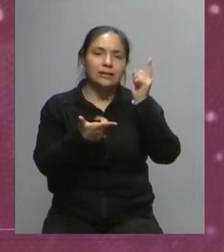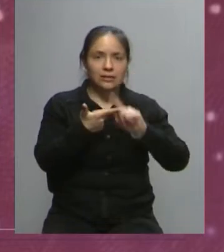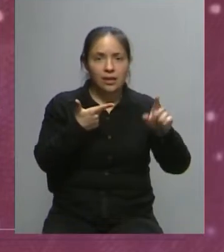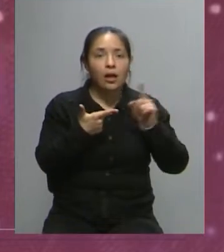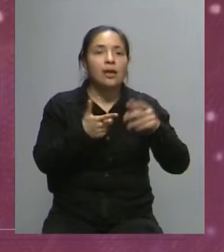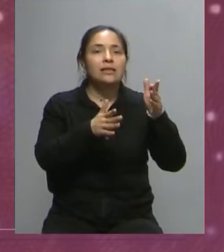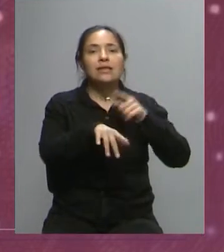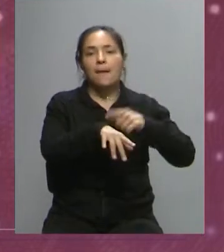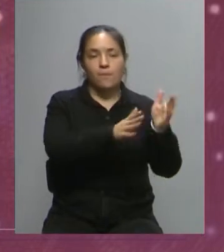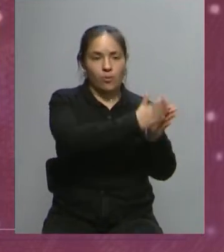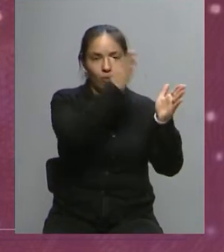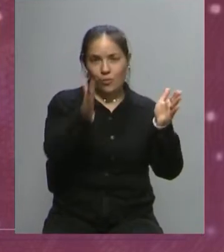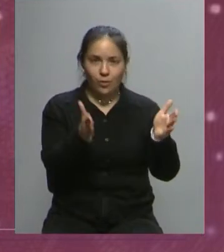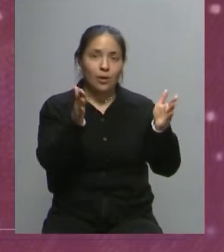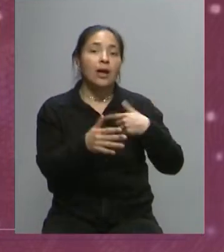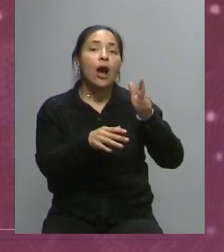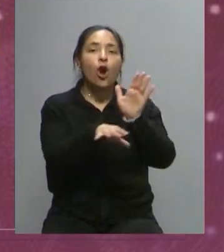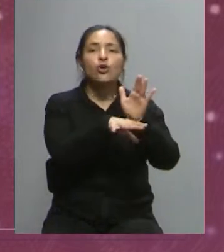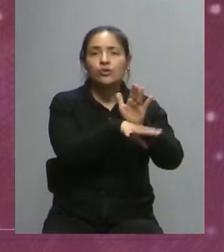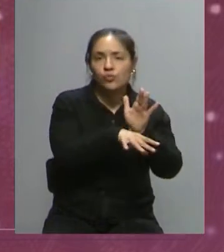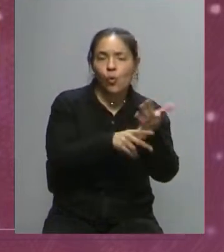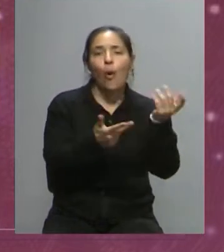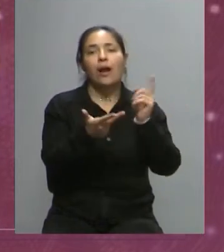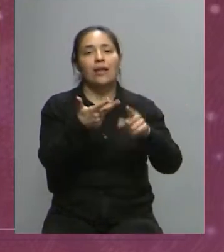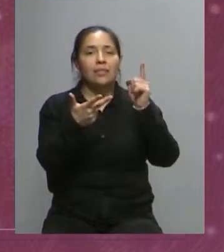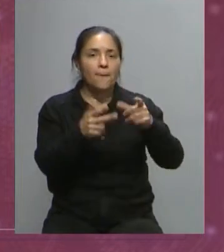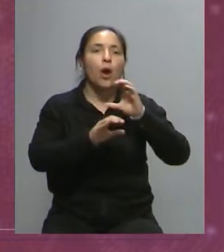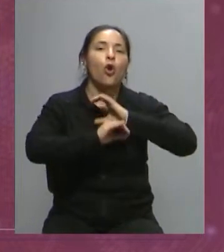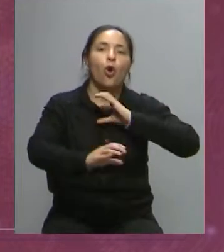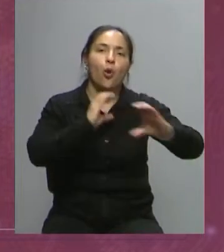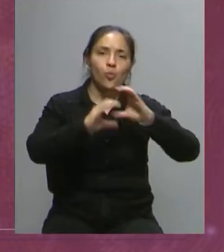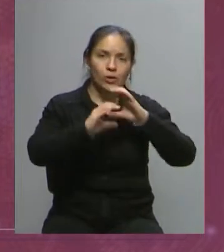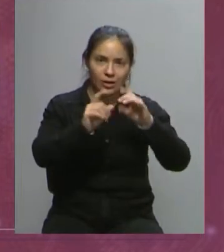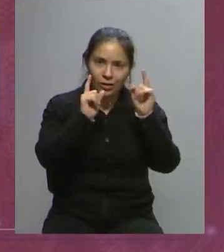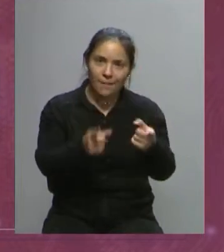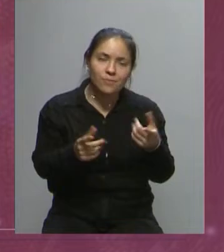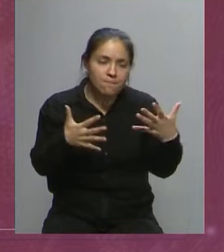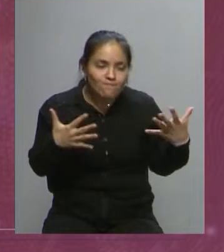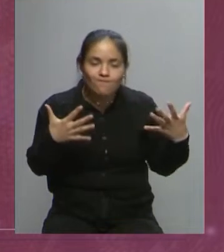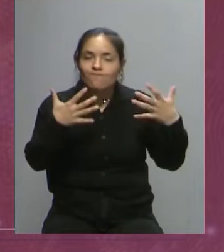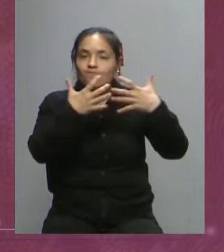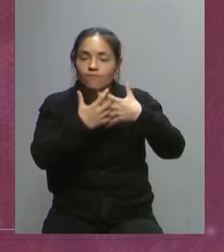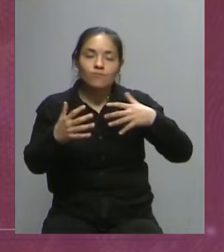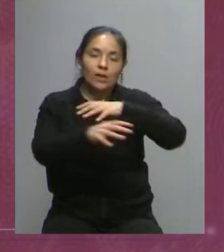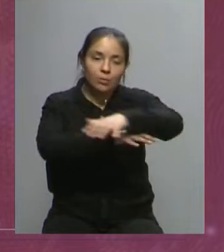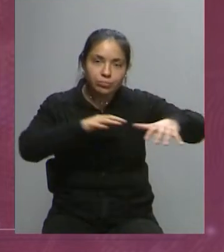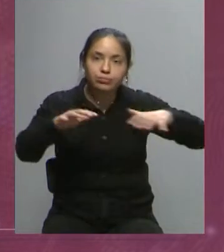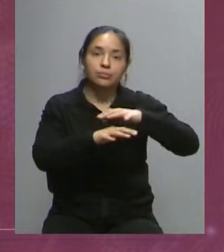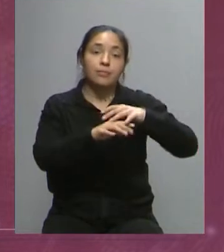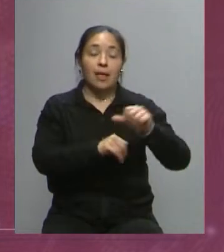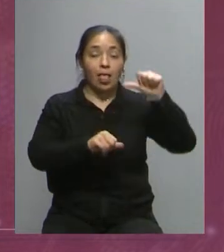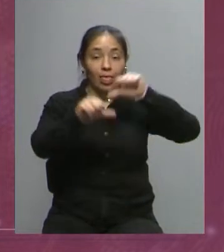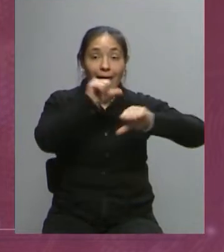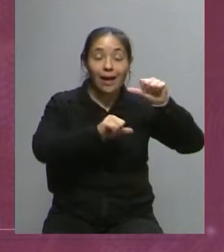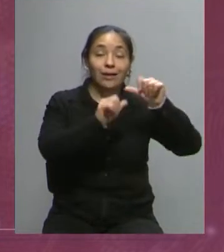computacionales, las cuestiones conceptuales y también las cuestiones comunicacionales fundamentalmente. Entonces, cuando la ciencia de datos existe, más